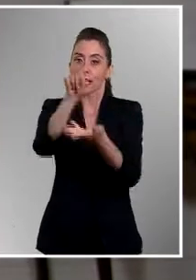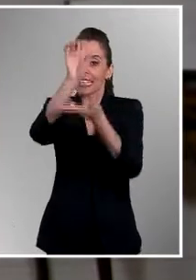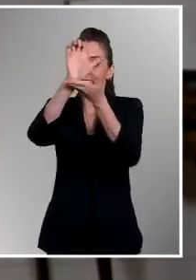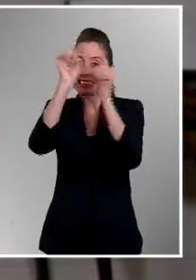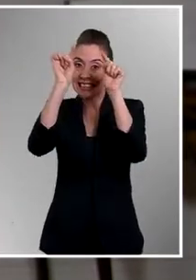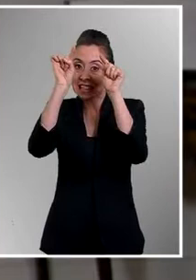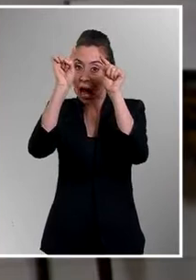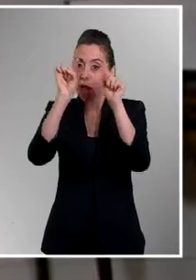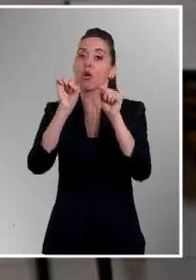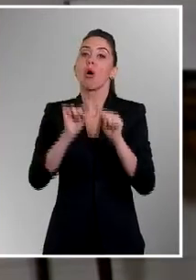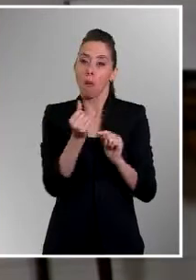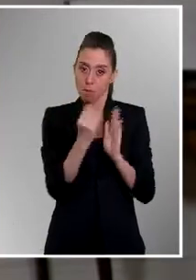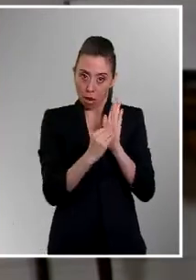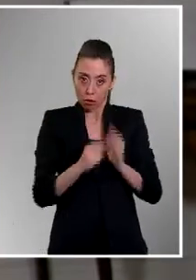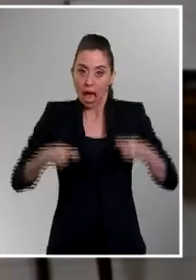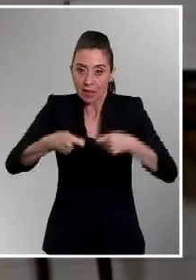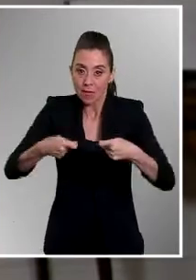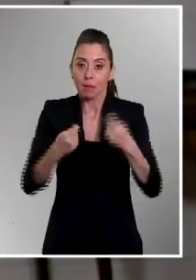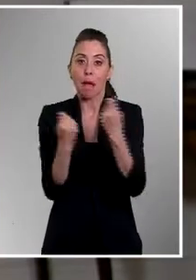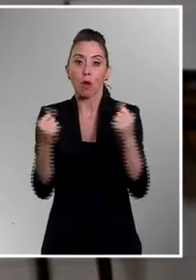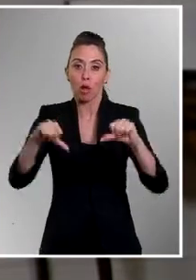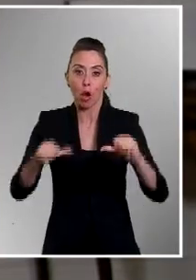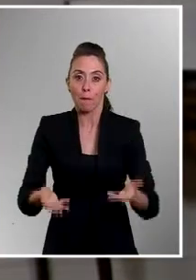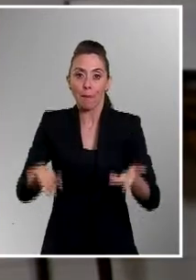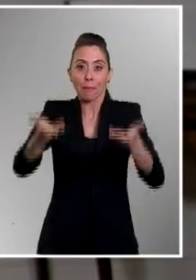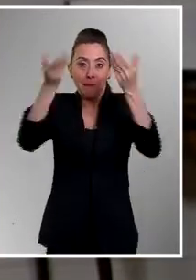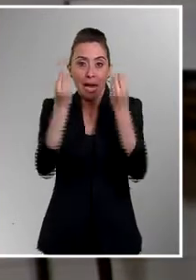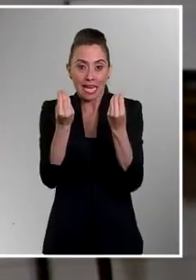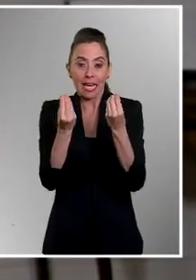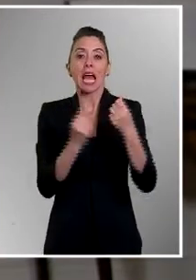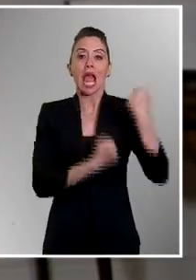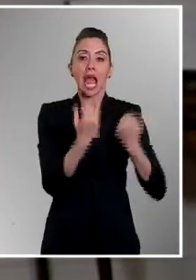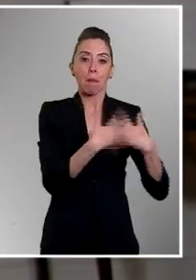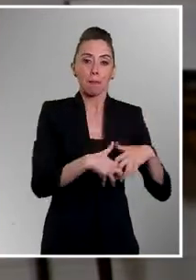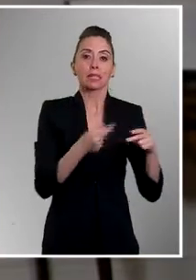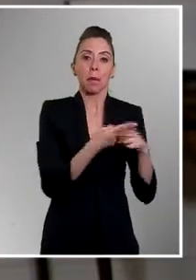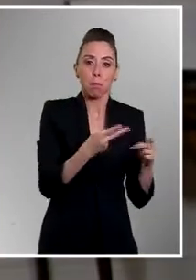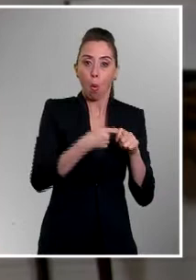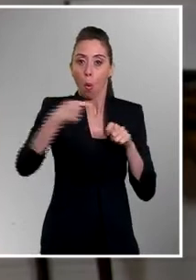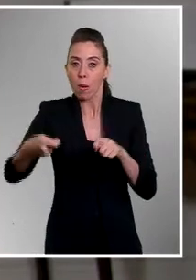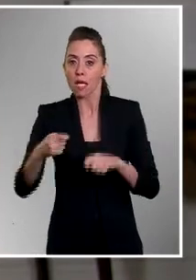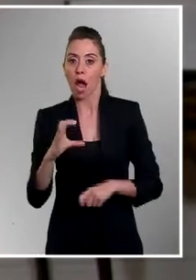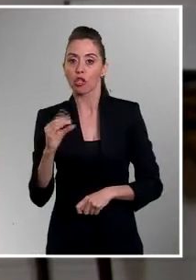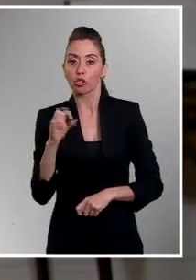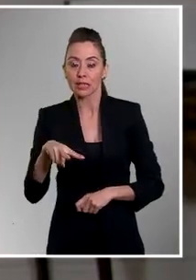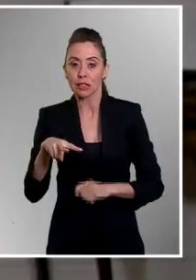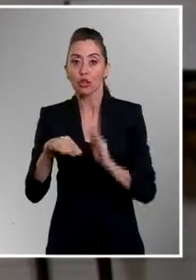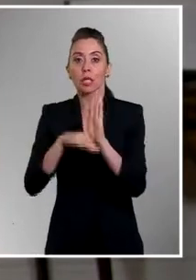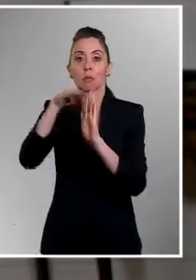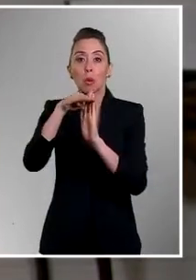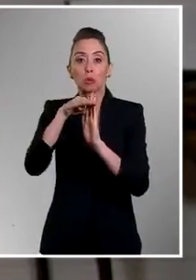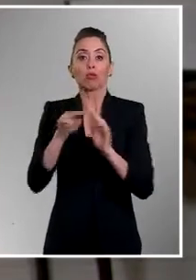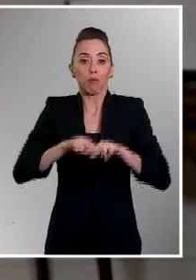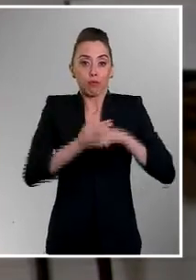seguiremos invirtiendo para dinamizar la economía a través de las empresas públicas las concesiones y manteniendo un nivel elevado de inversión